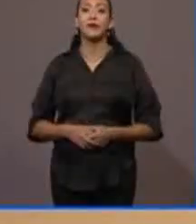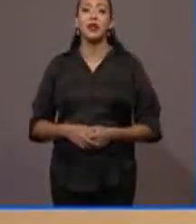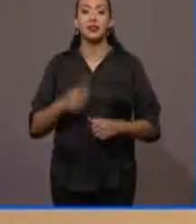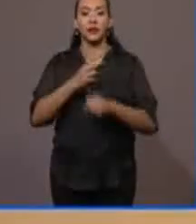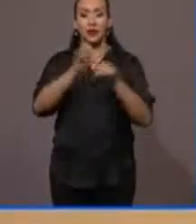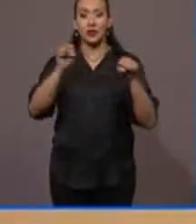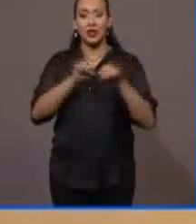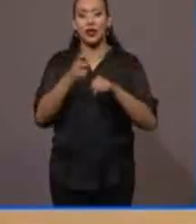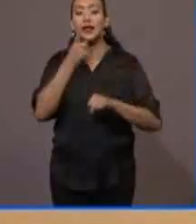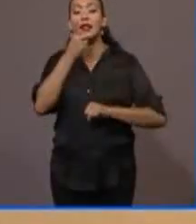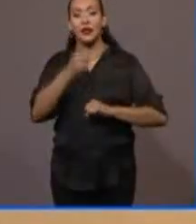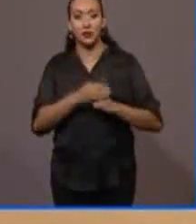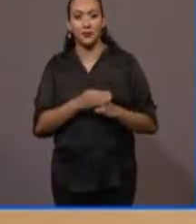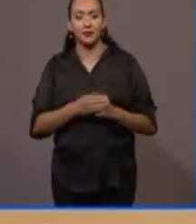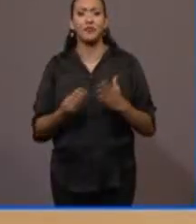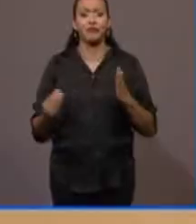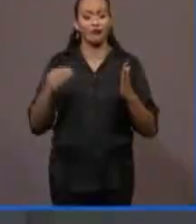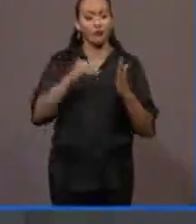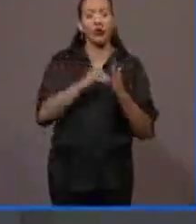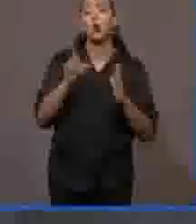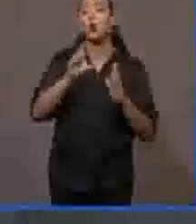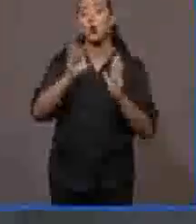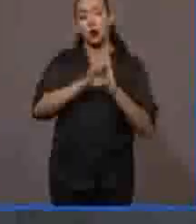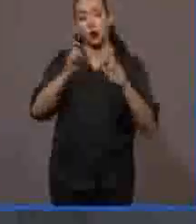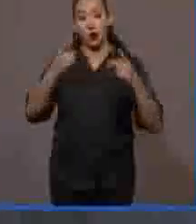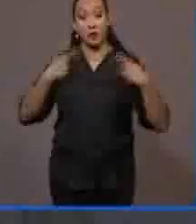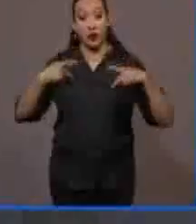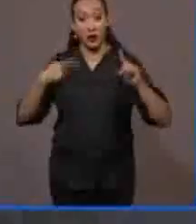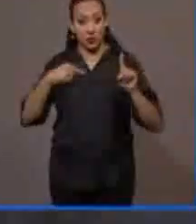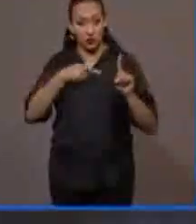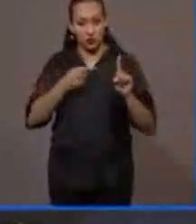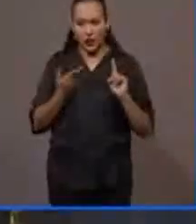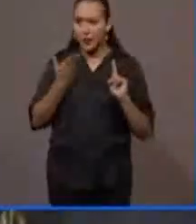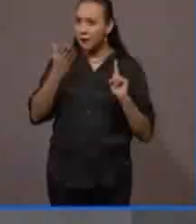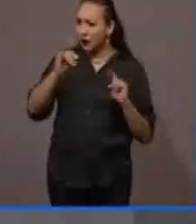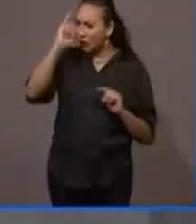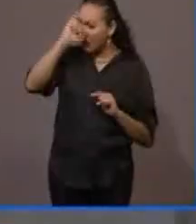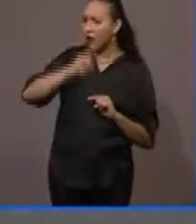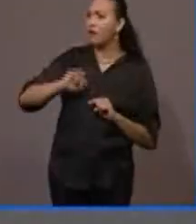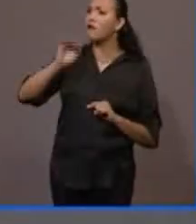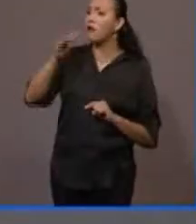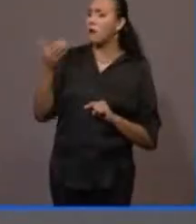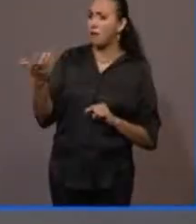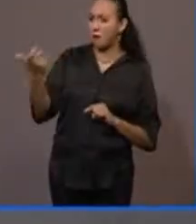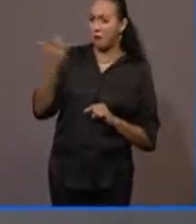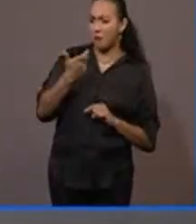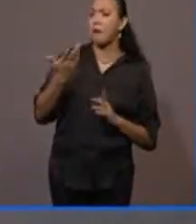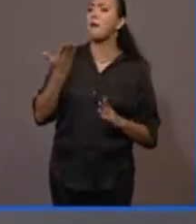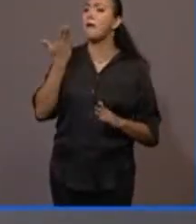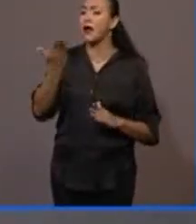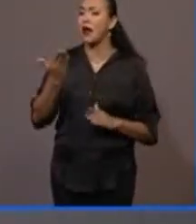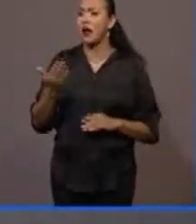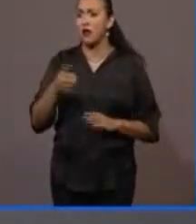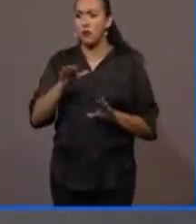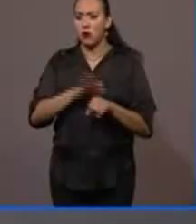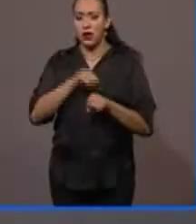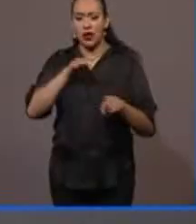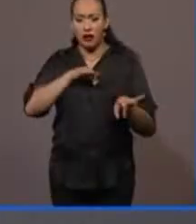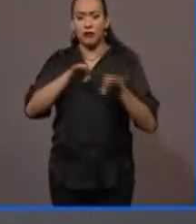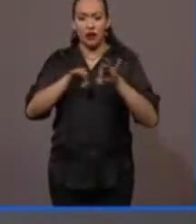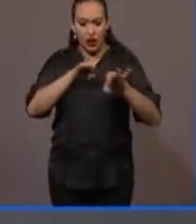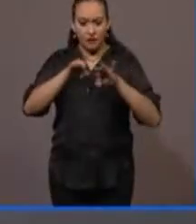La segunda sala estableció como criterio que cuando un trabajador reclama al patrón el pago de las aportaciones de vivienda